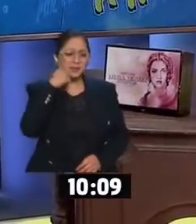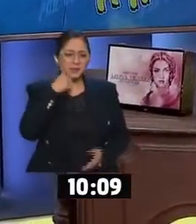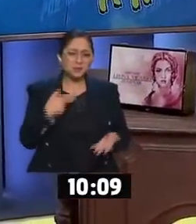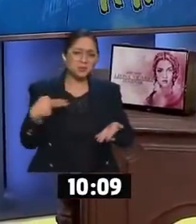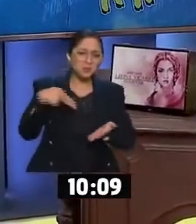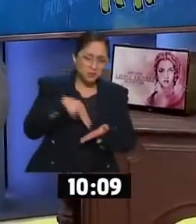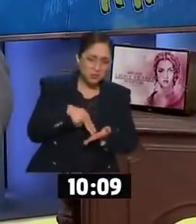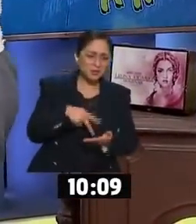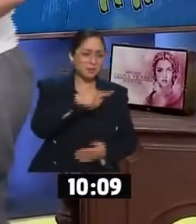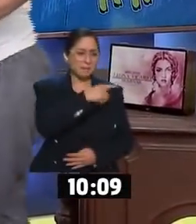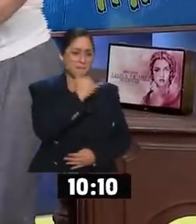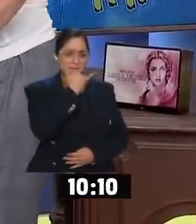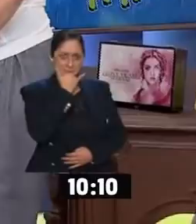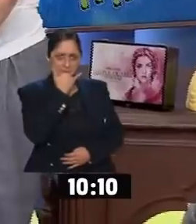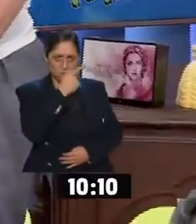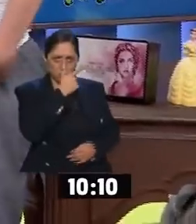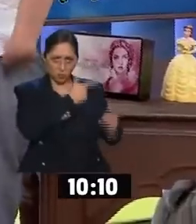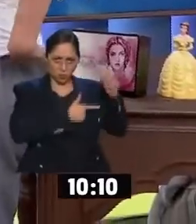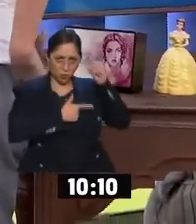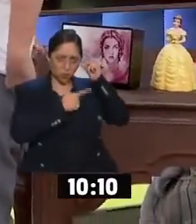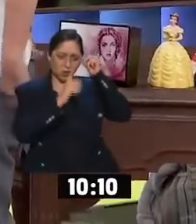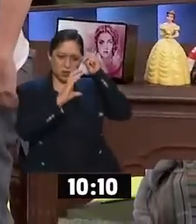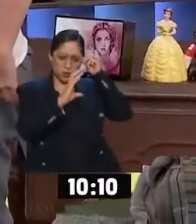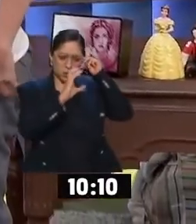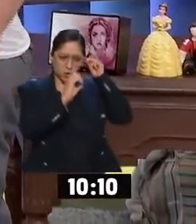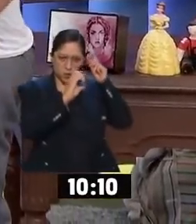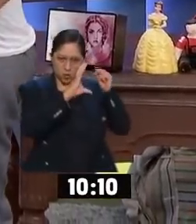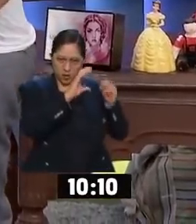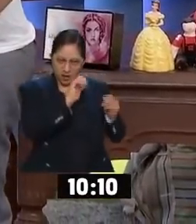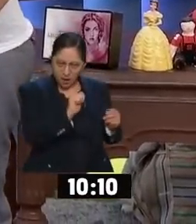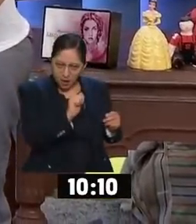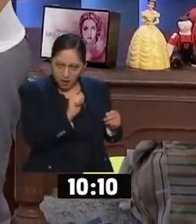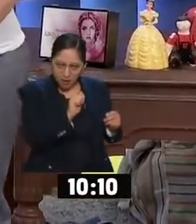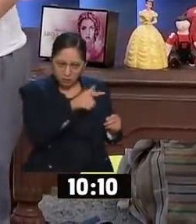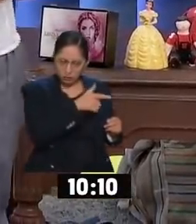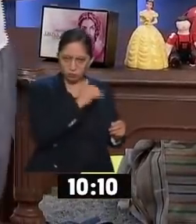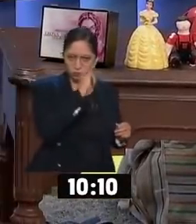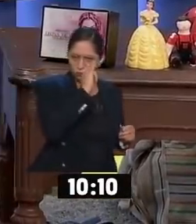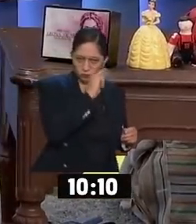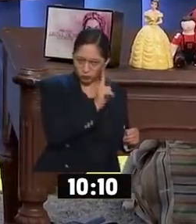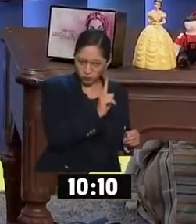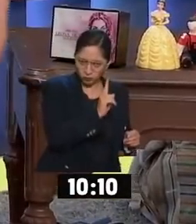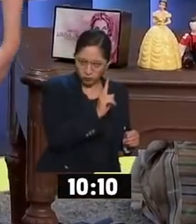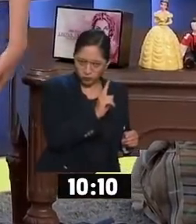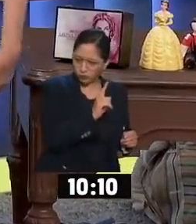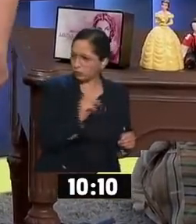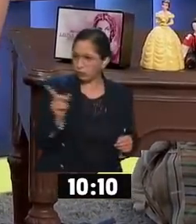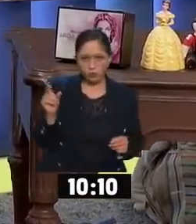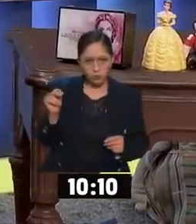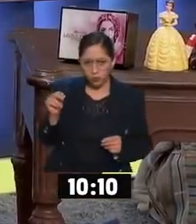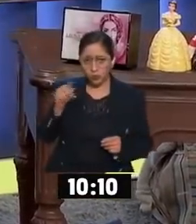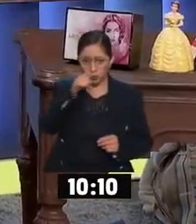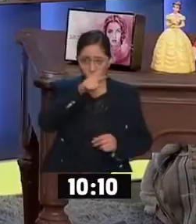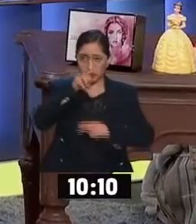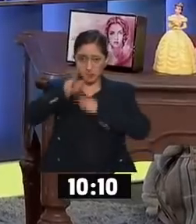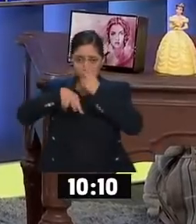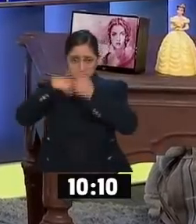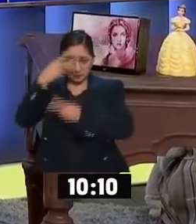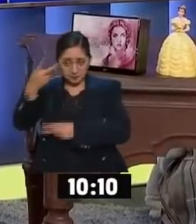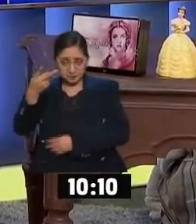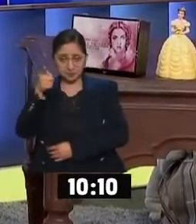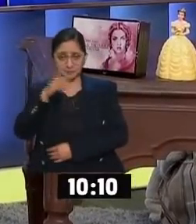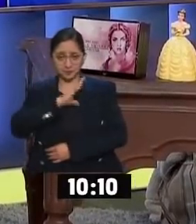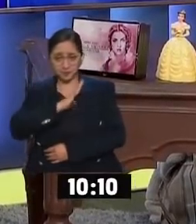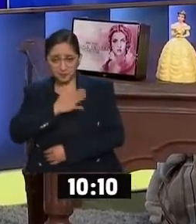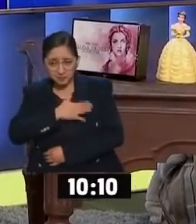coca? La coca, no la de tomar, ¿eh? Ah, no. Mire, si va a España, le voy a recomendar que no pidan y que si